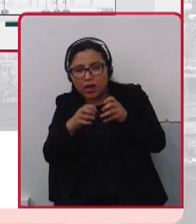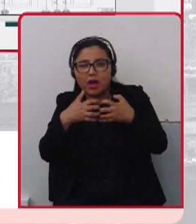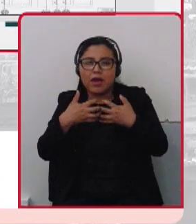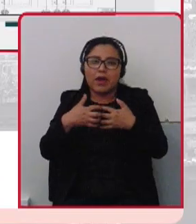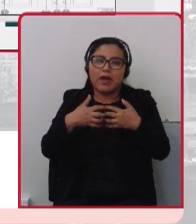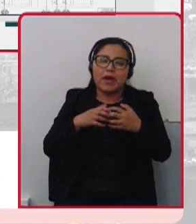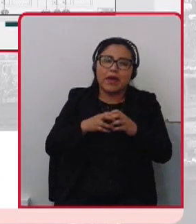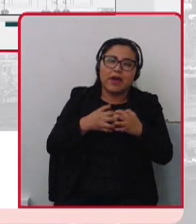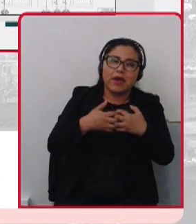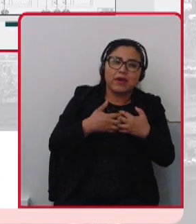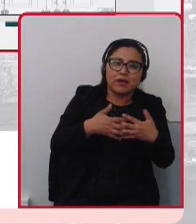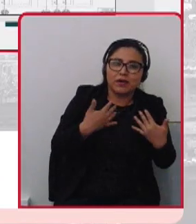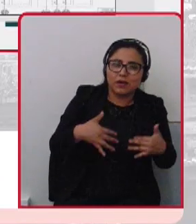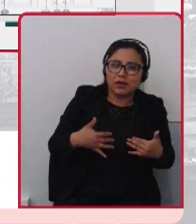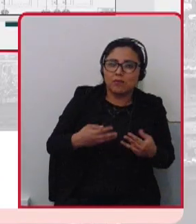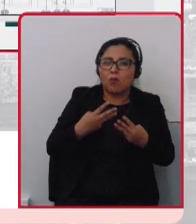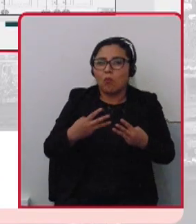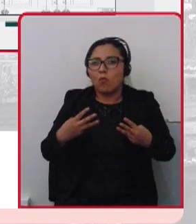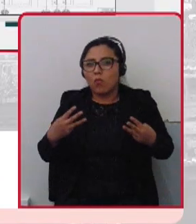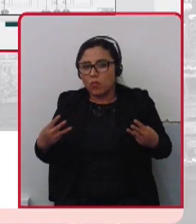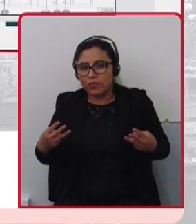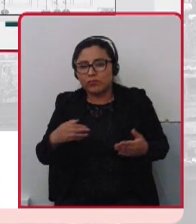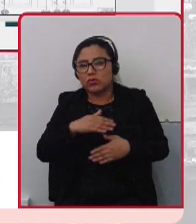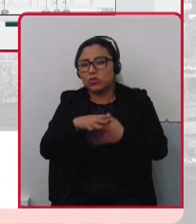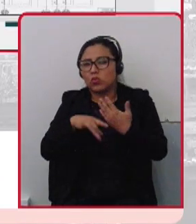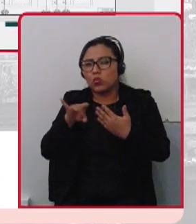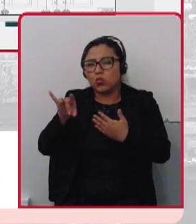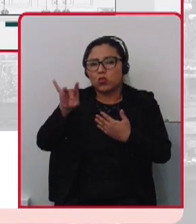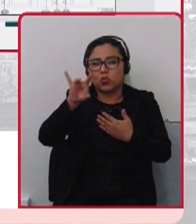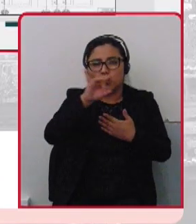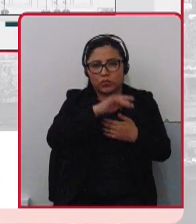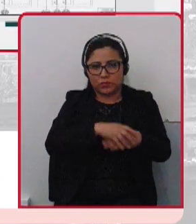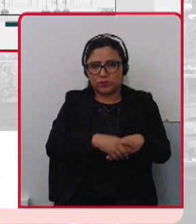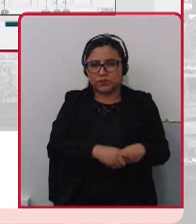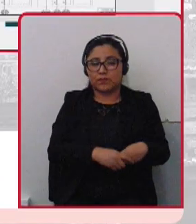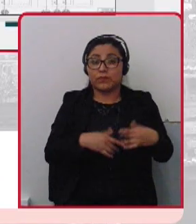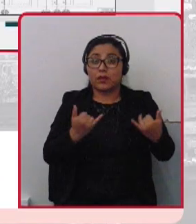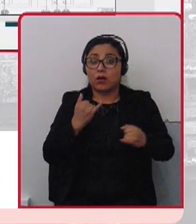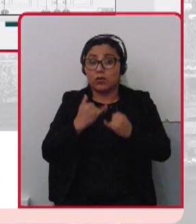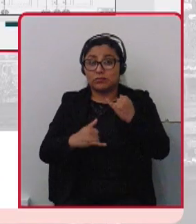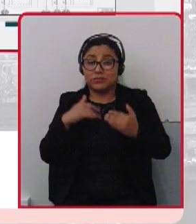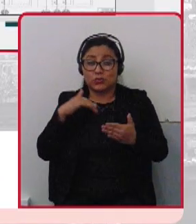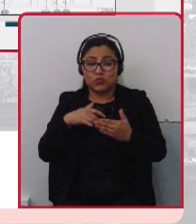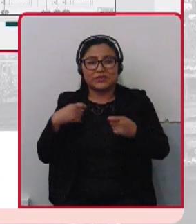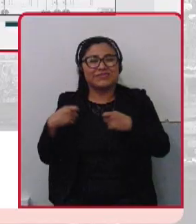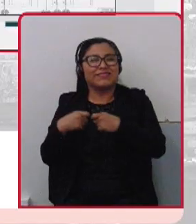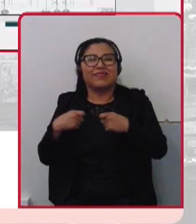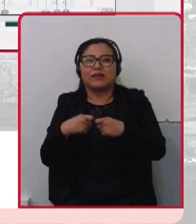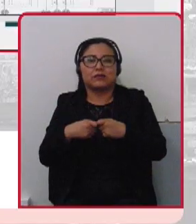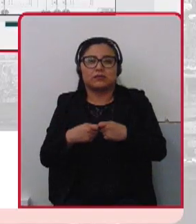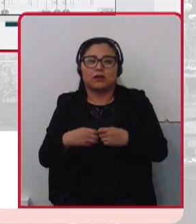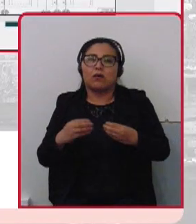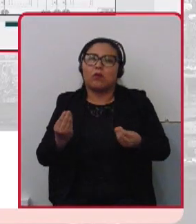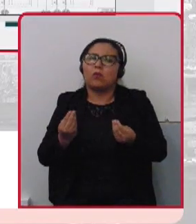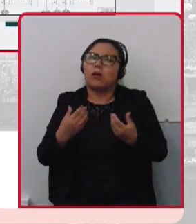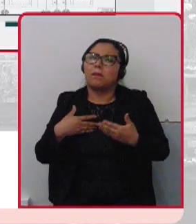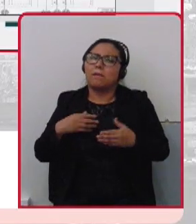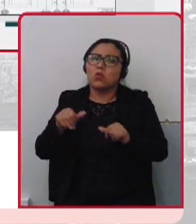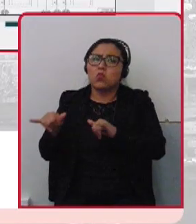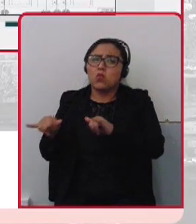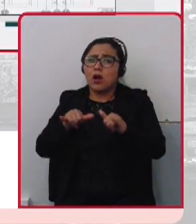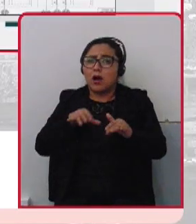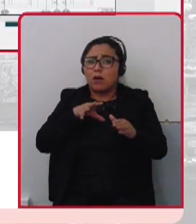pozas de sedimentación, pozas auxiliares y demás. Y por último, el tema de los estudios de electricidad. Tanto el sistema de bombeo